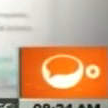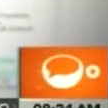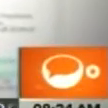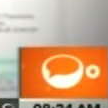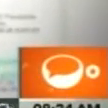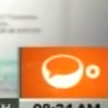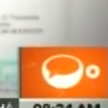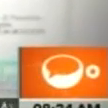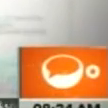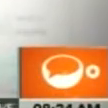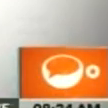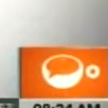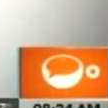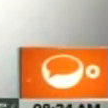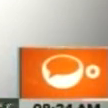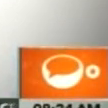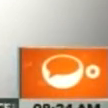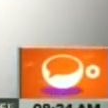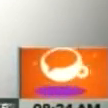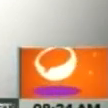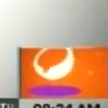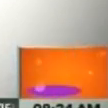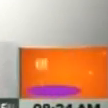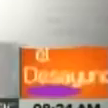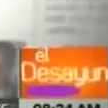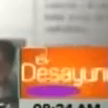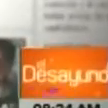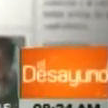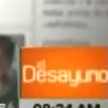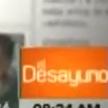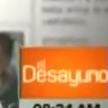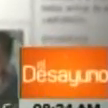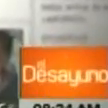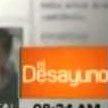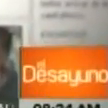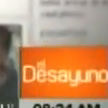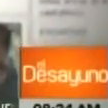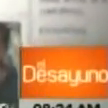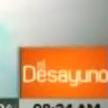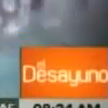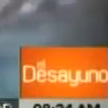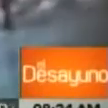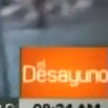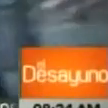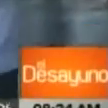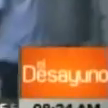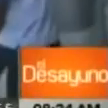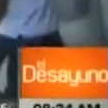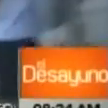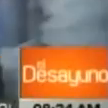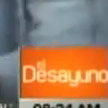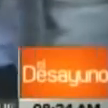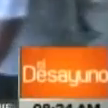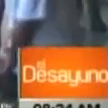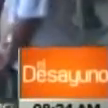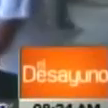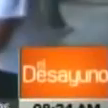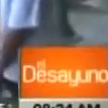La revolución es más que una foto. Todo el mundo recuerda la sencillez con la que Chávez abordaba todos los